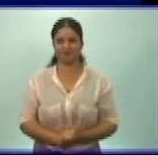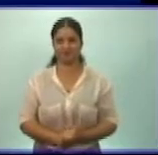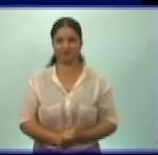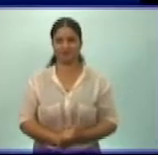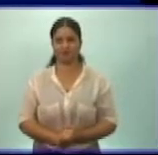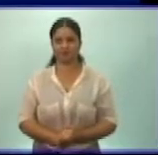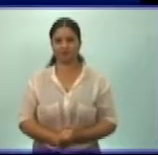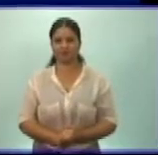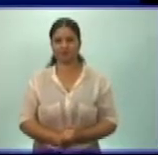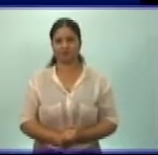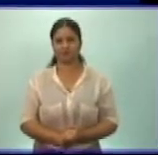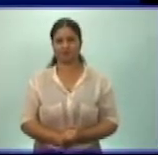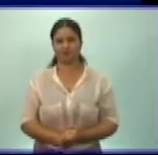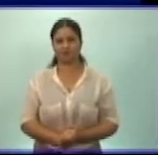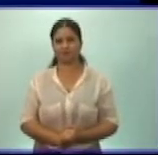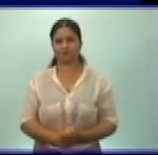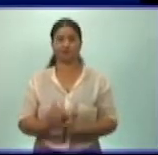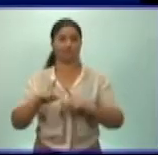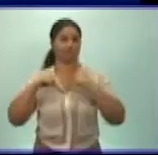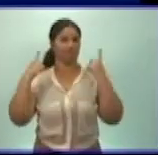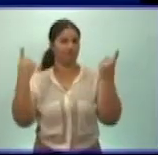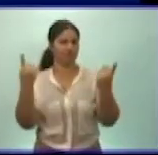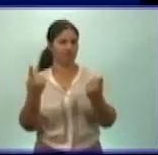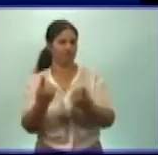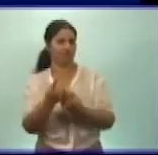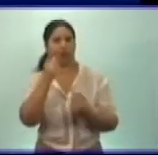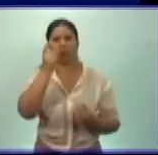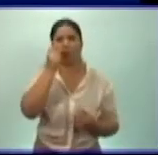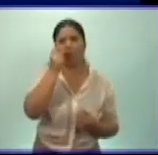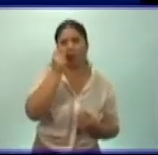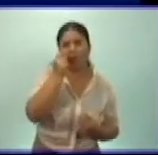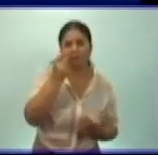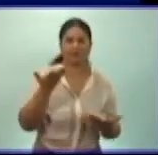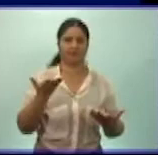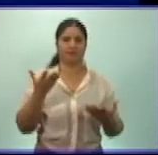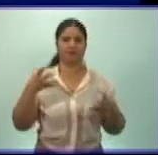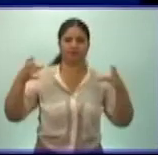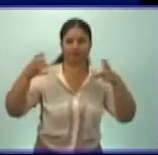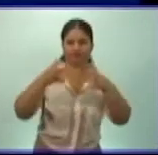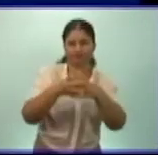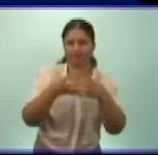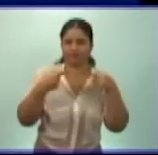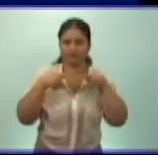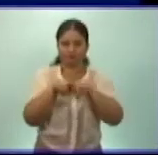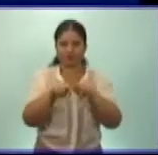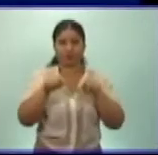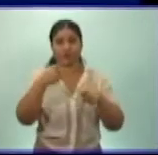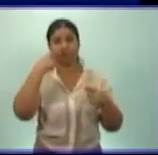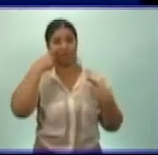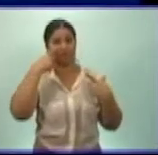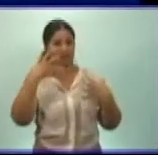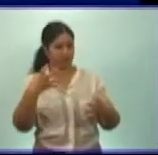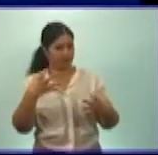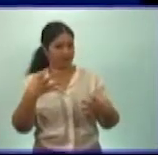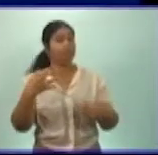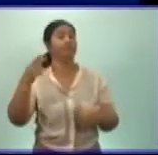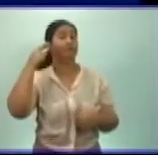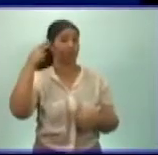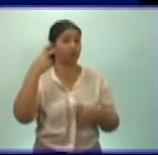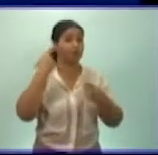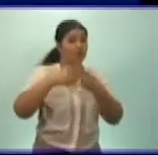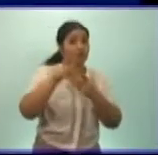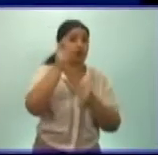la sociedad en general. ¿Por qué? Porque se había perdido, fundamentalmente en la clase